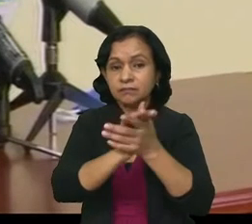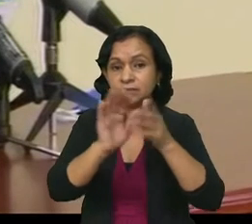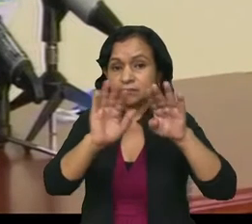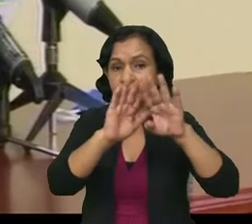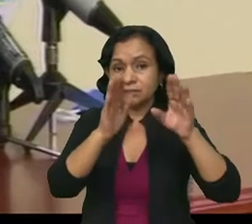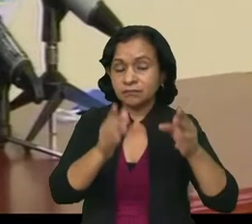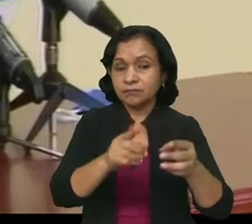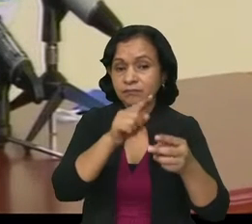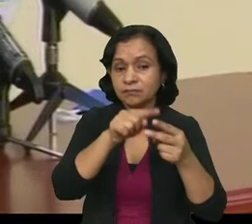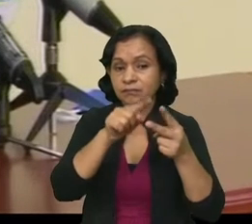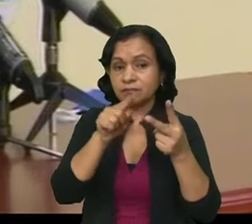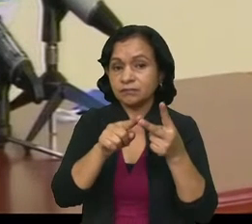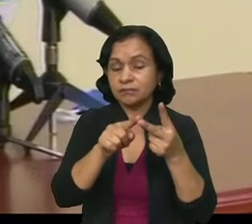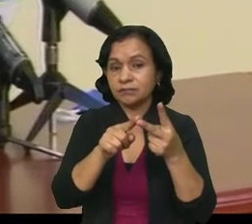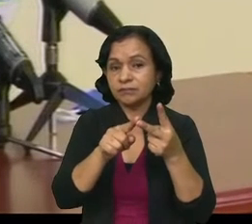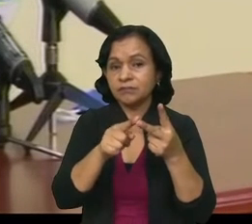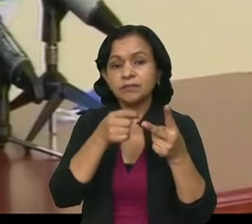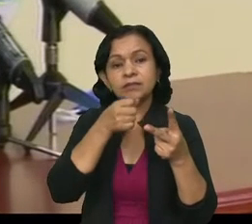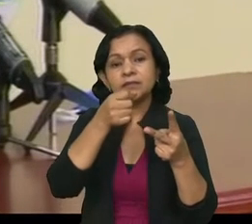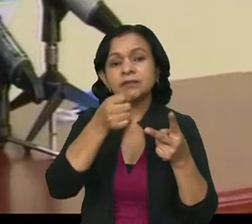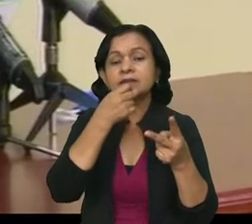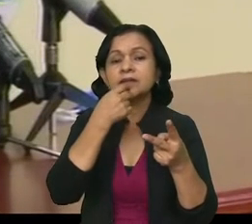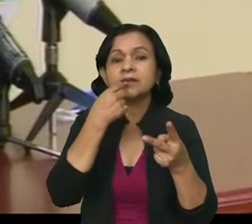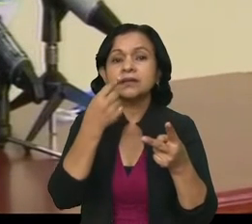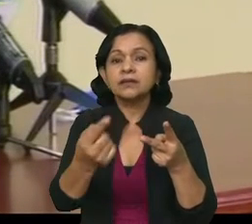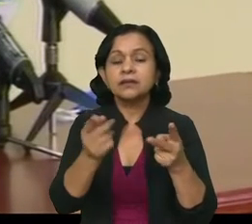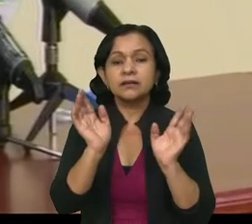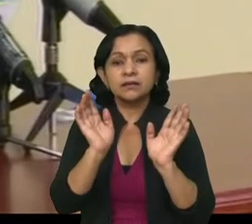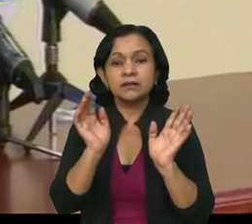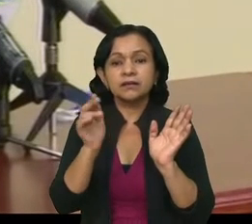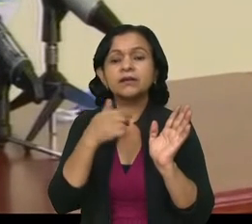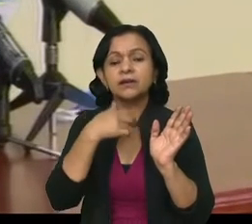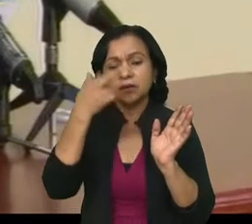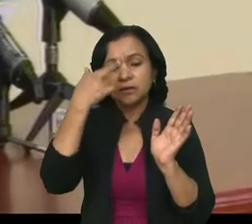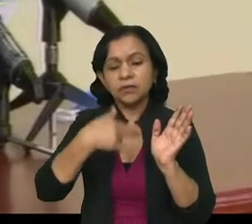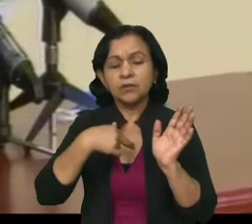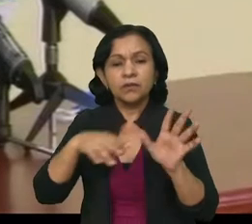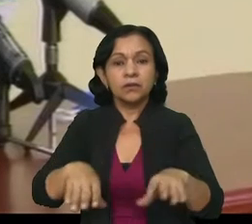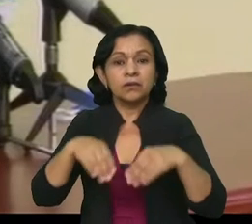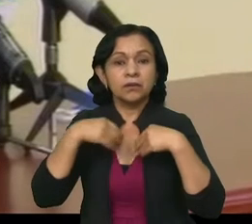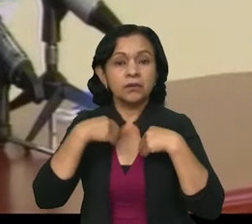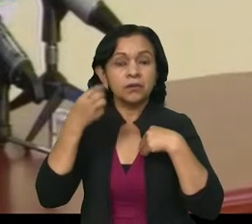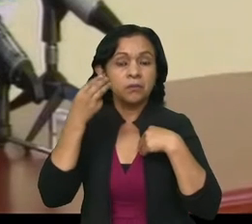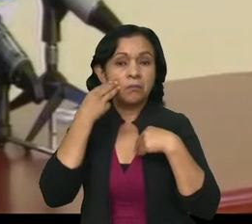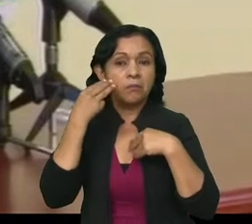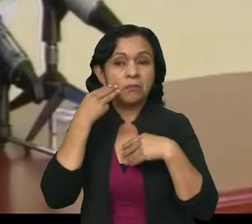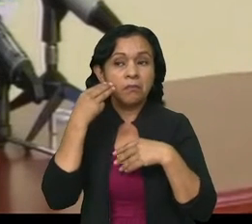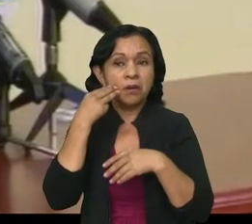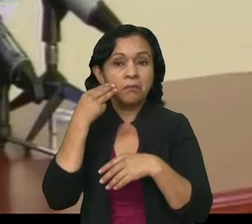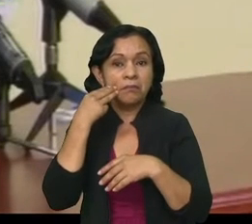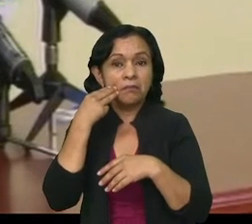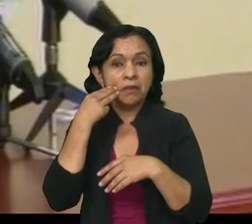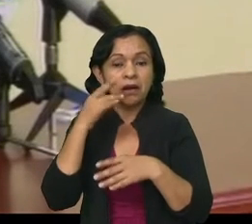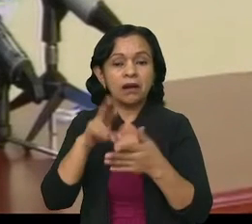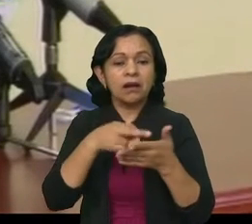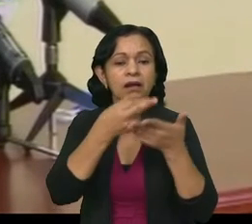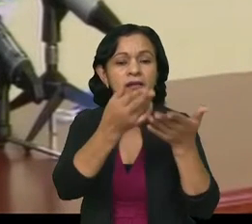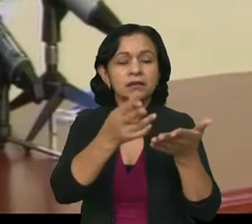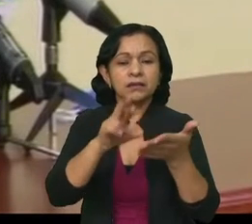Zelaya, quienes en su entrevista refirieron que se hicieron cargo de la niñita porque su madre biológica la andaba